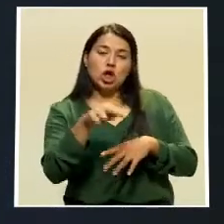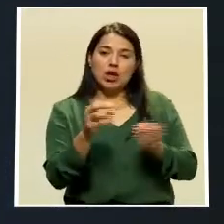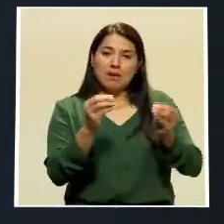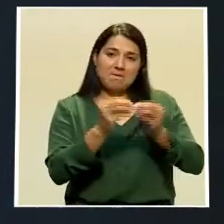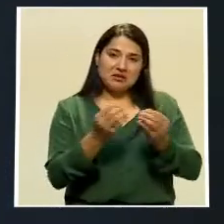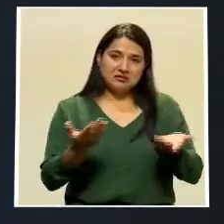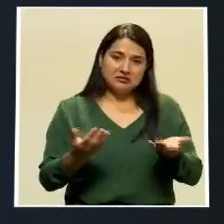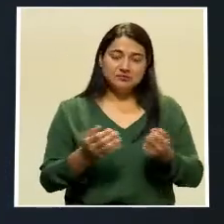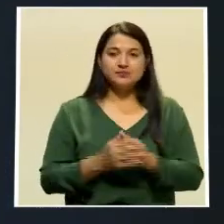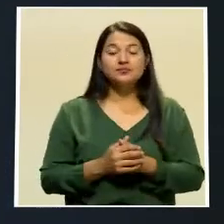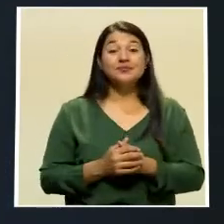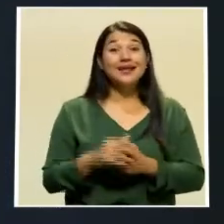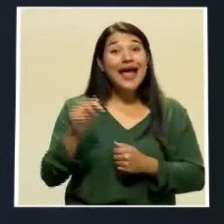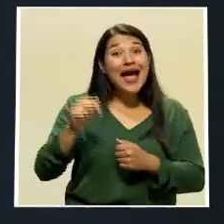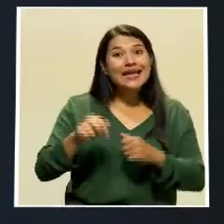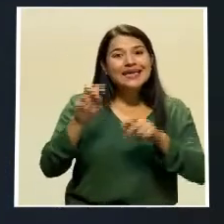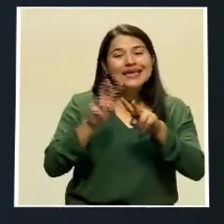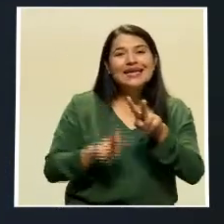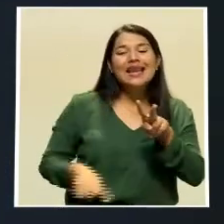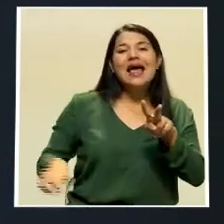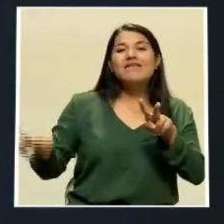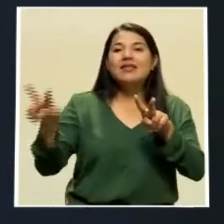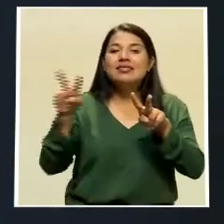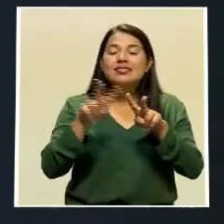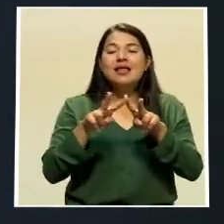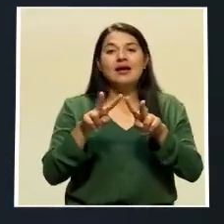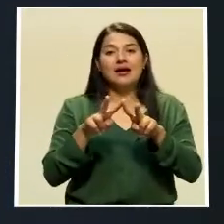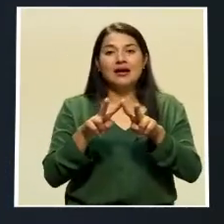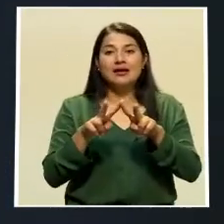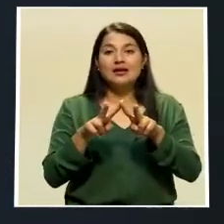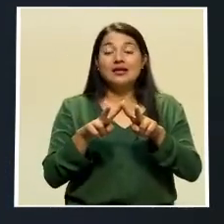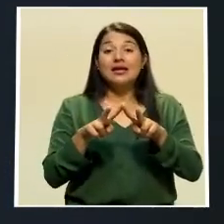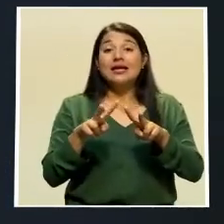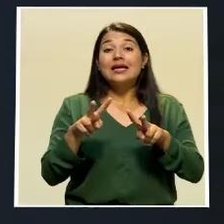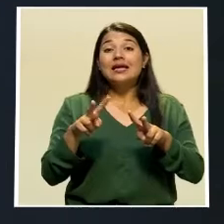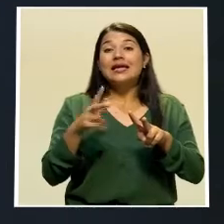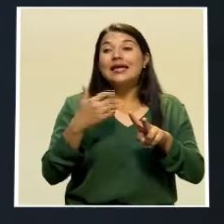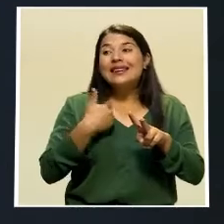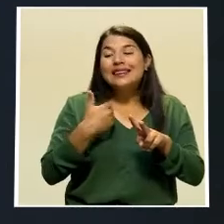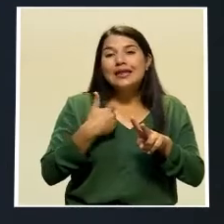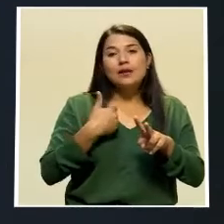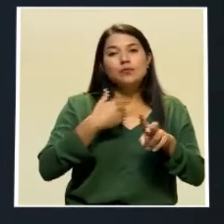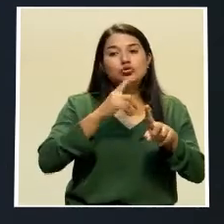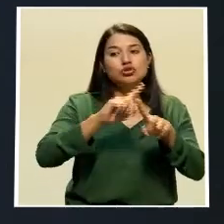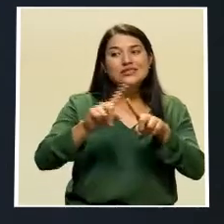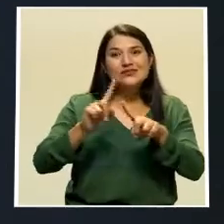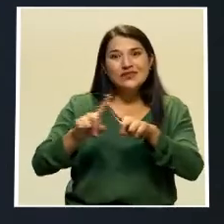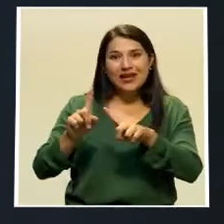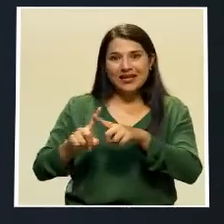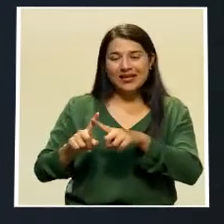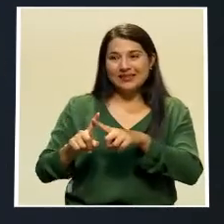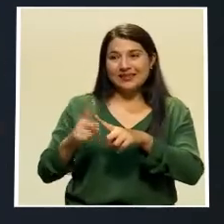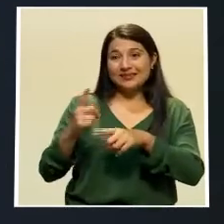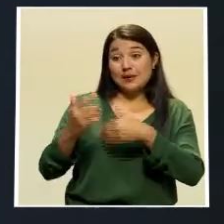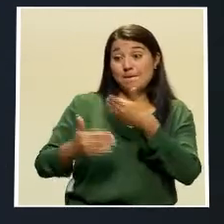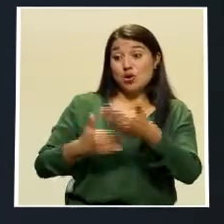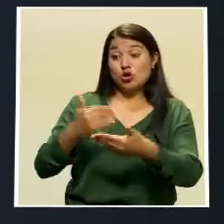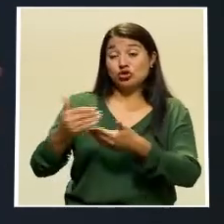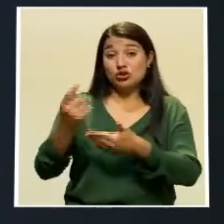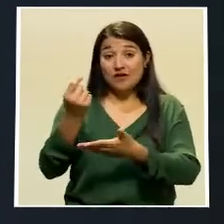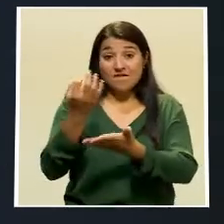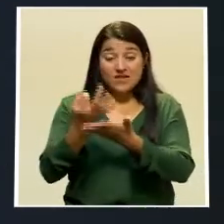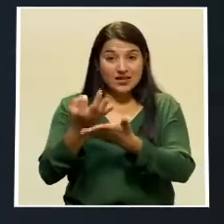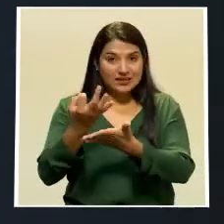Acá la gran ventaja es que hay una serie de operaciones financieras que no tienen que ver con la